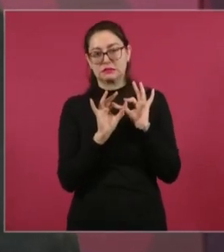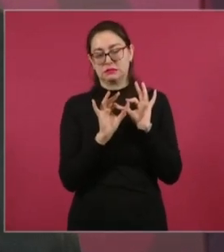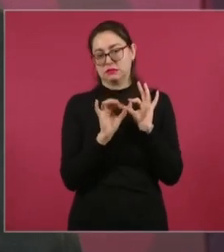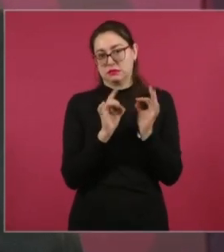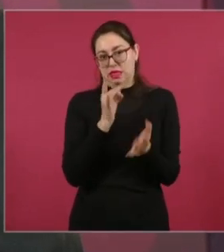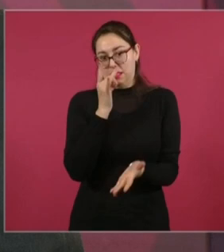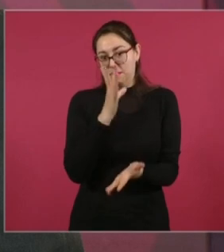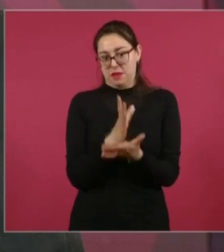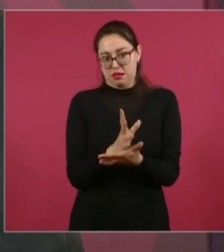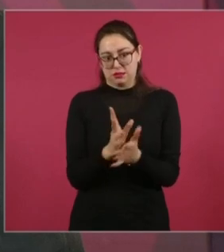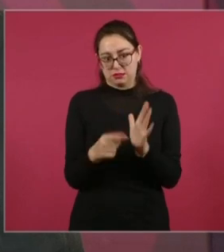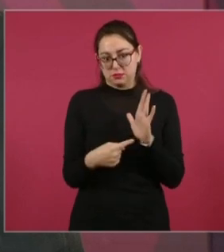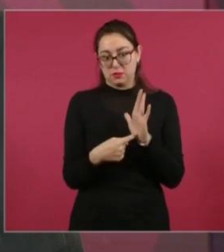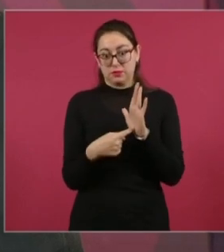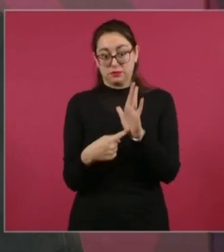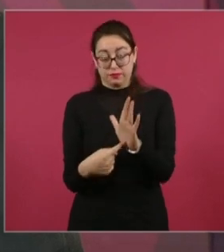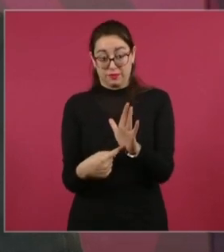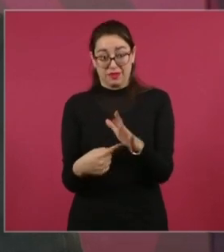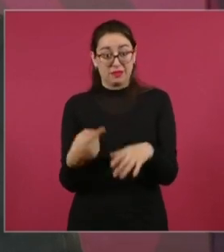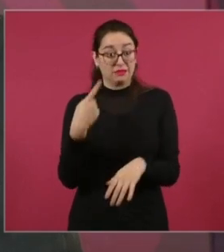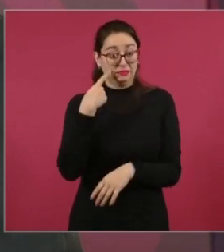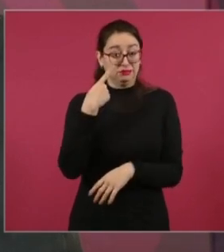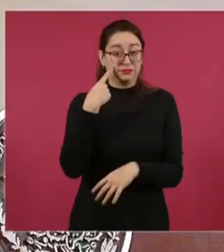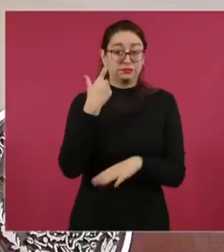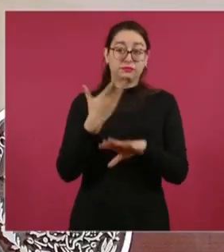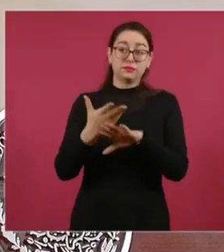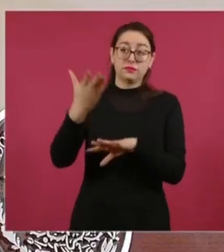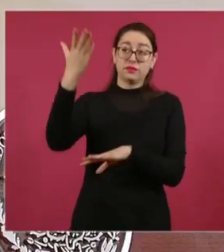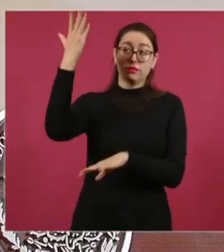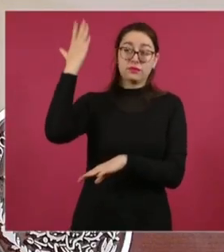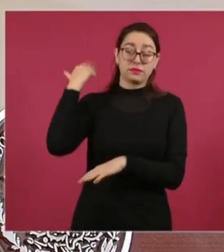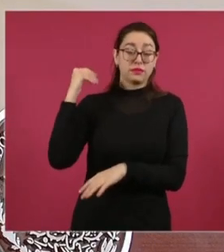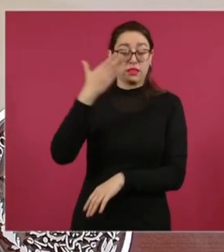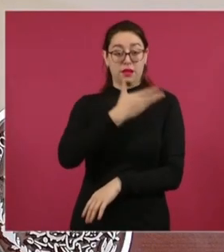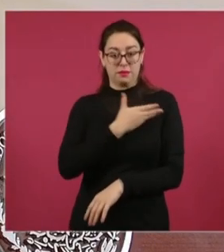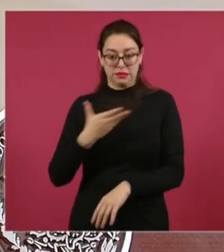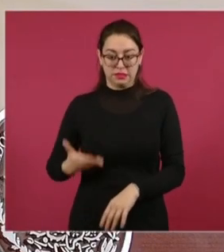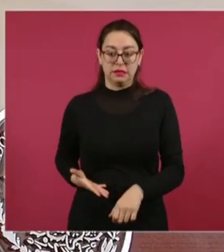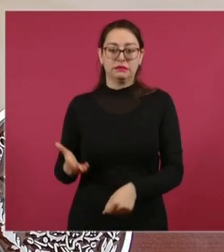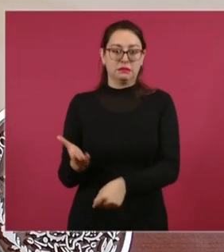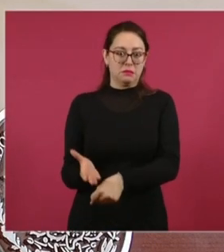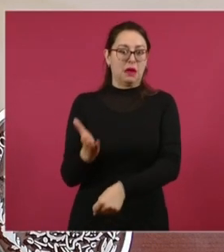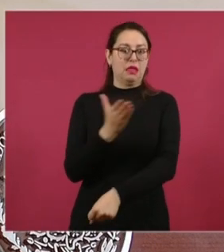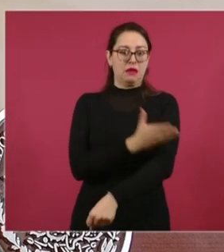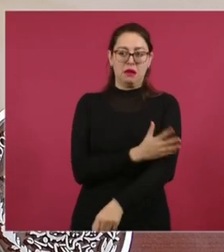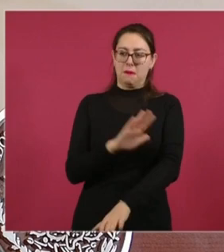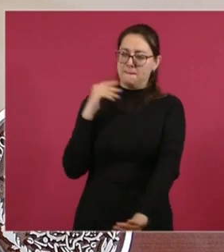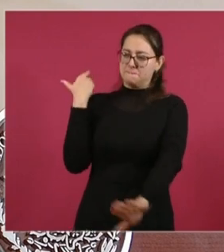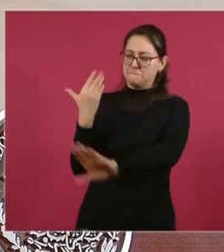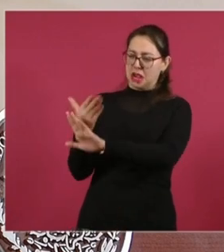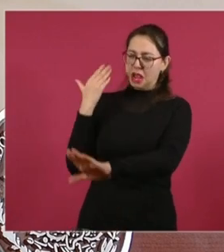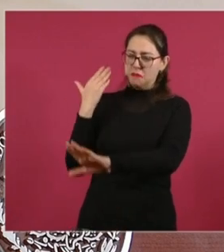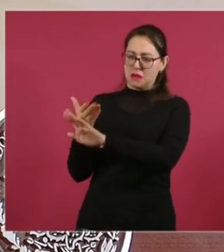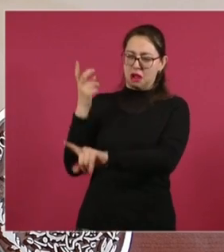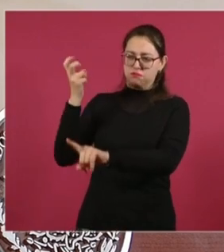no se atacaba a un presidente como ahora.